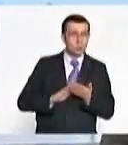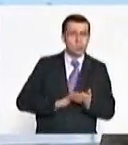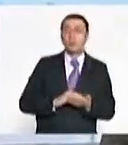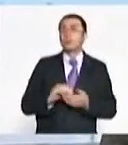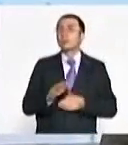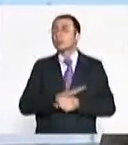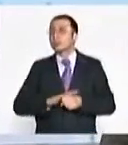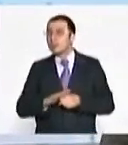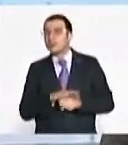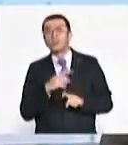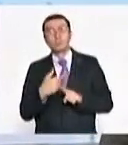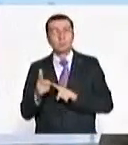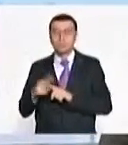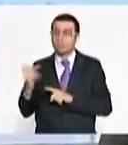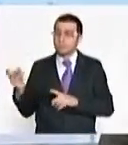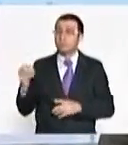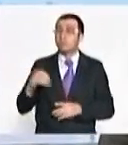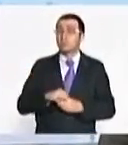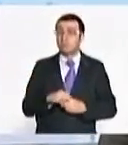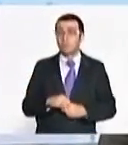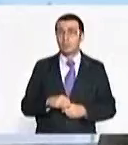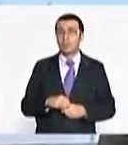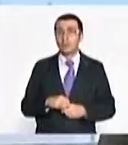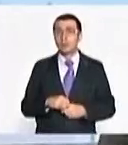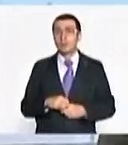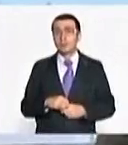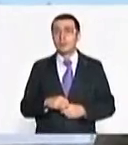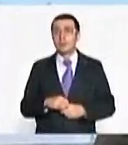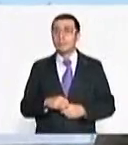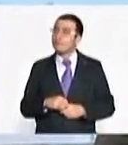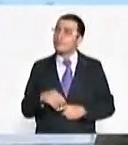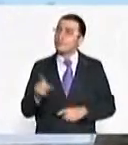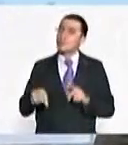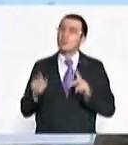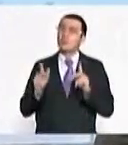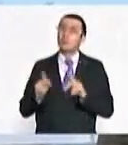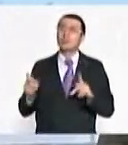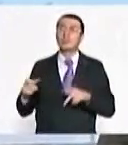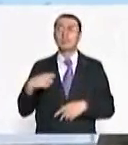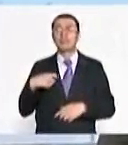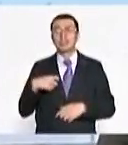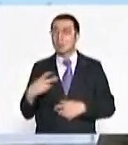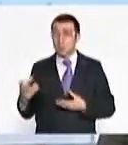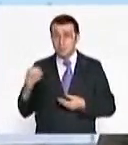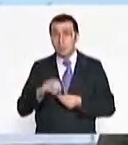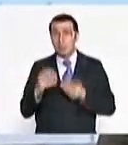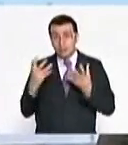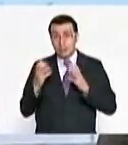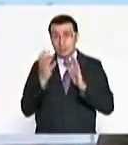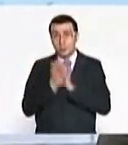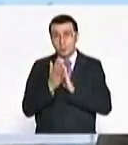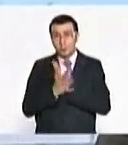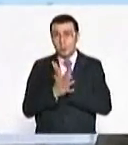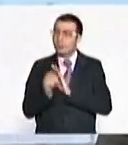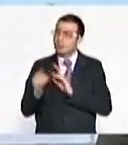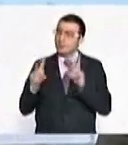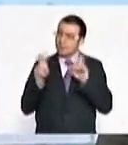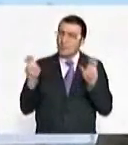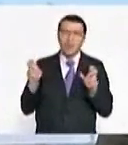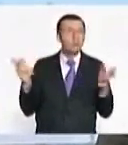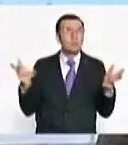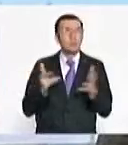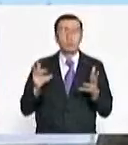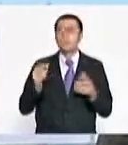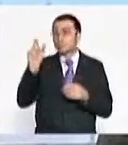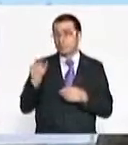los suplementos dietarios y de los nutracéuticos. Aquellas personas que tengan más informe referente a este tema pueden contactar